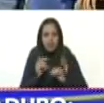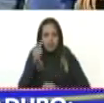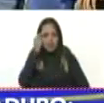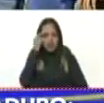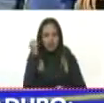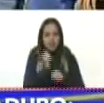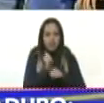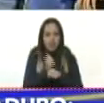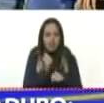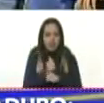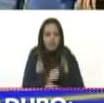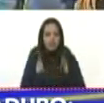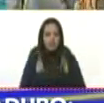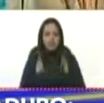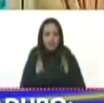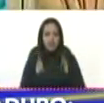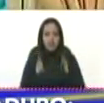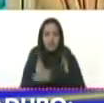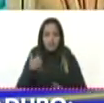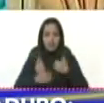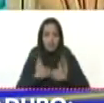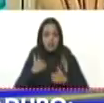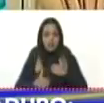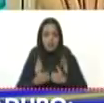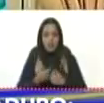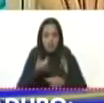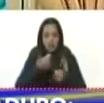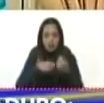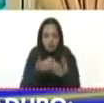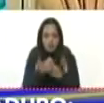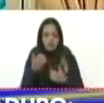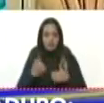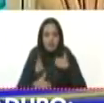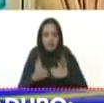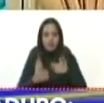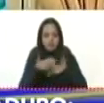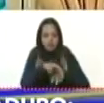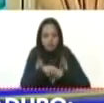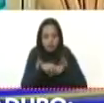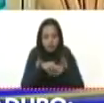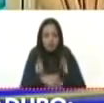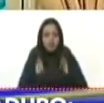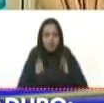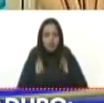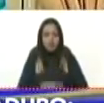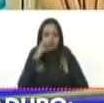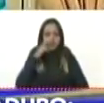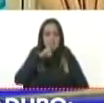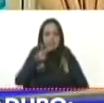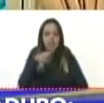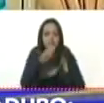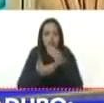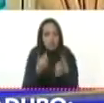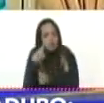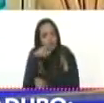trabajo de miércoles de economía, miércoles productivo. para que ustedes vean como otro